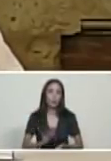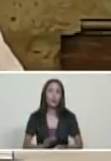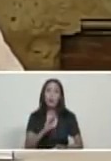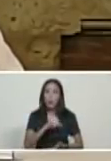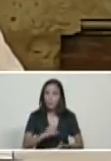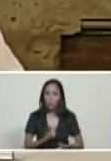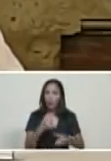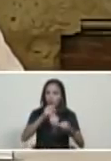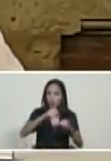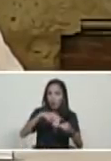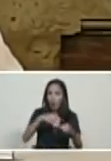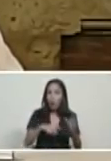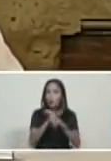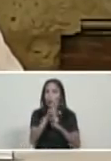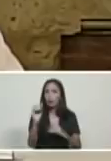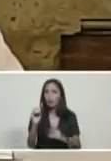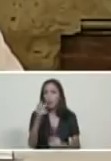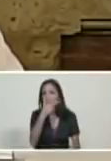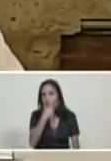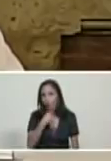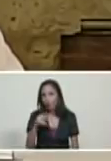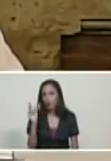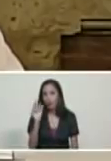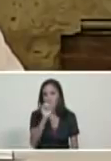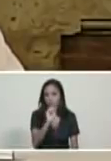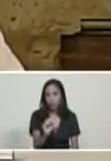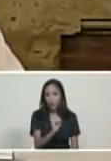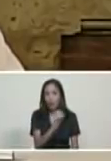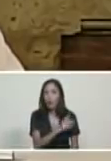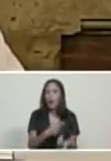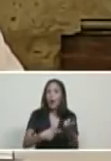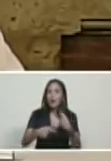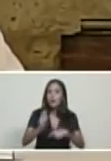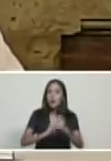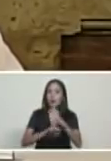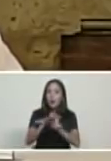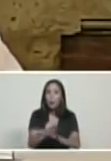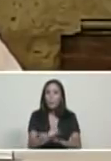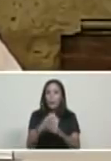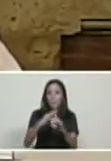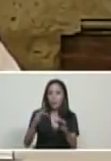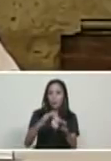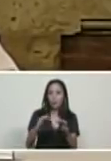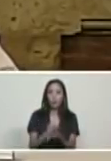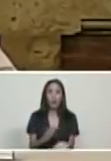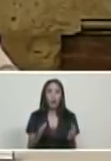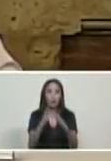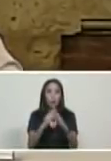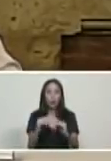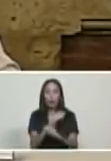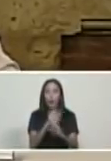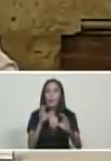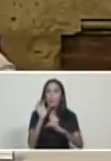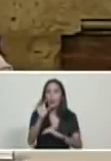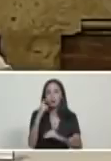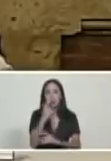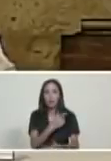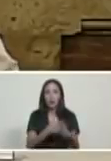bolívares en Petro tranquilamente y transferir 200 bolívares a su cuenta en la plataforma